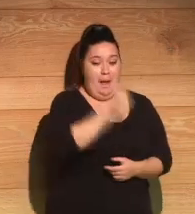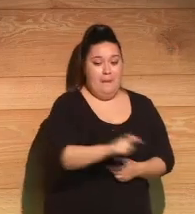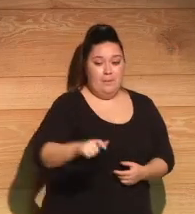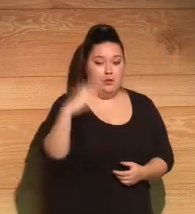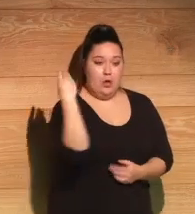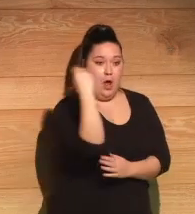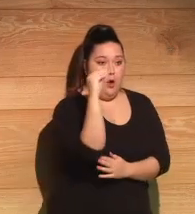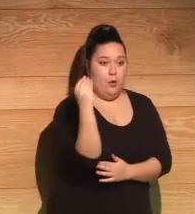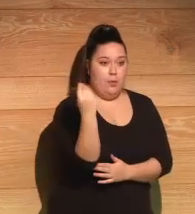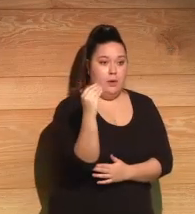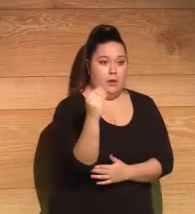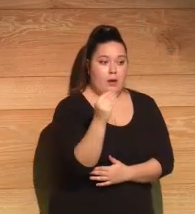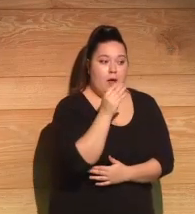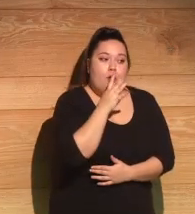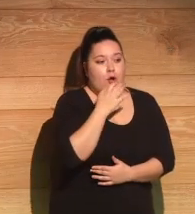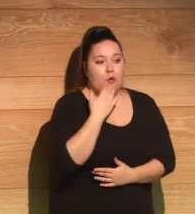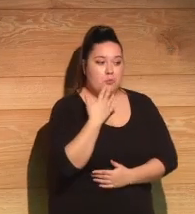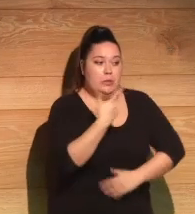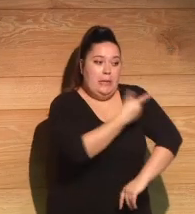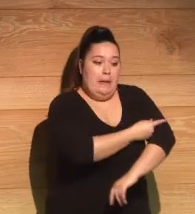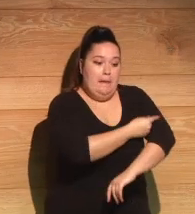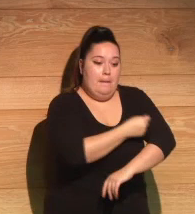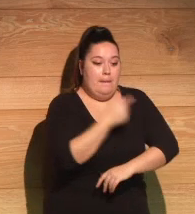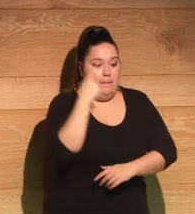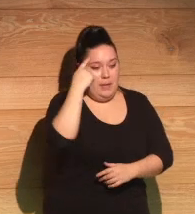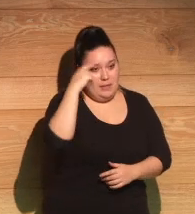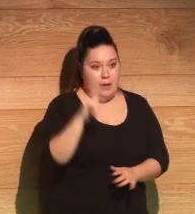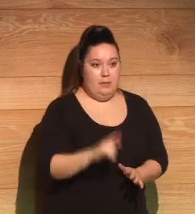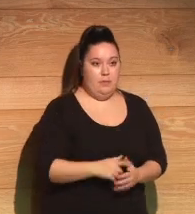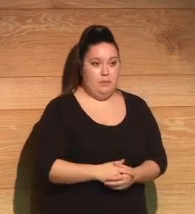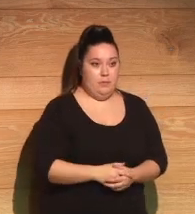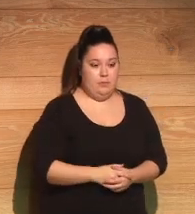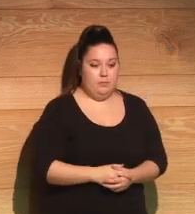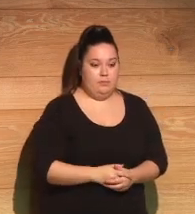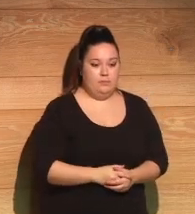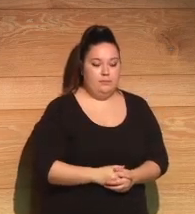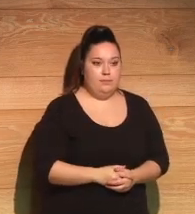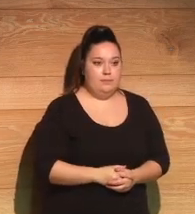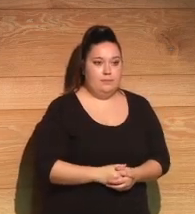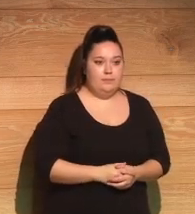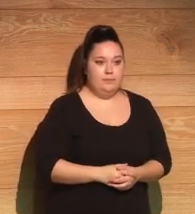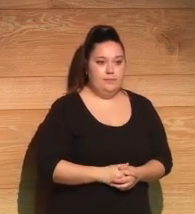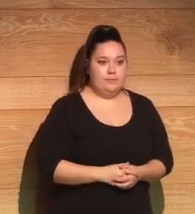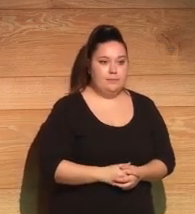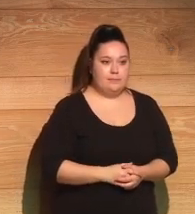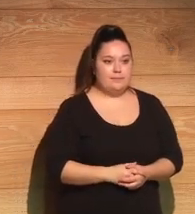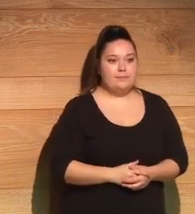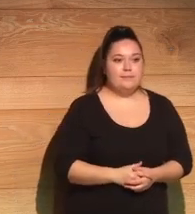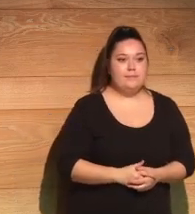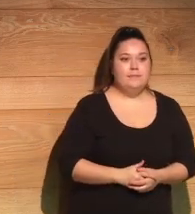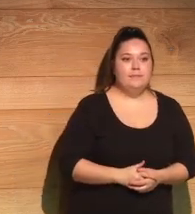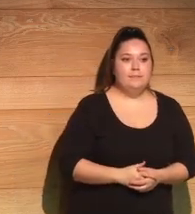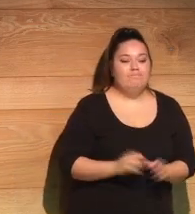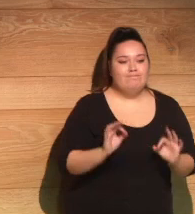joven está un poquito más vacunada con respecto a la atracción que puedan tener las redes, o sea, a